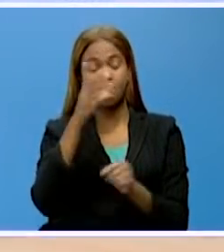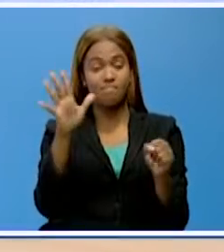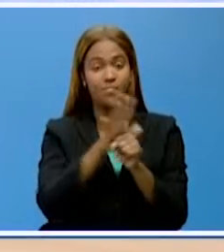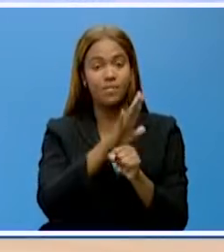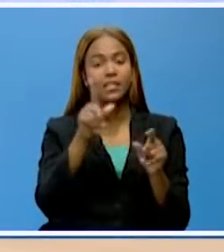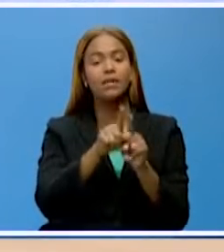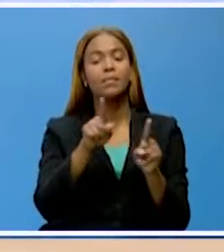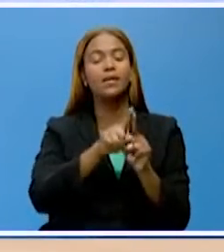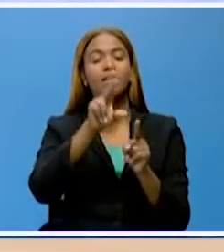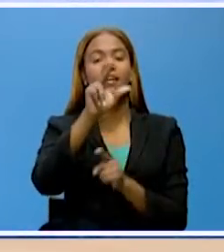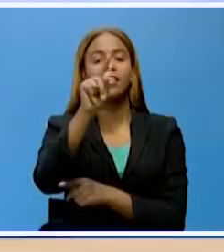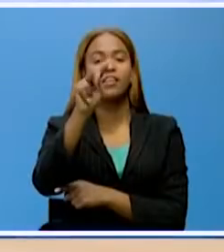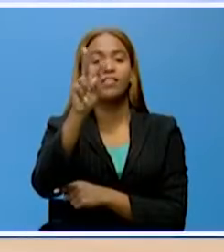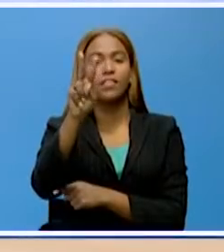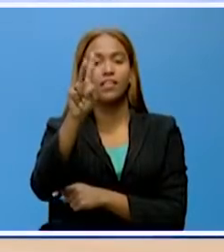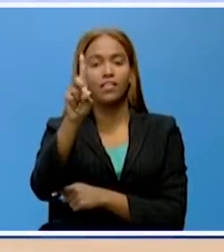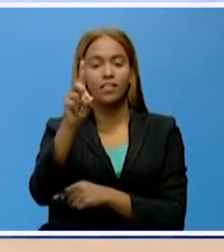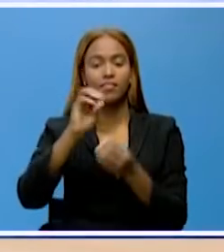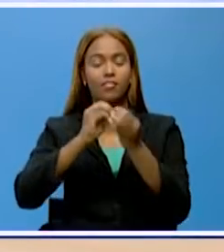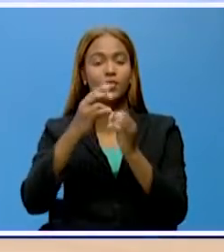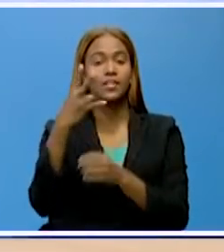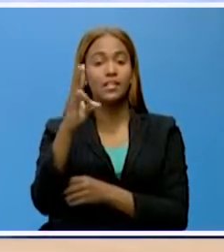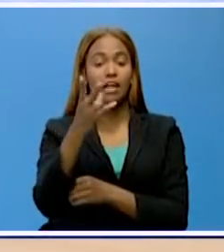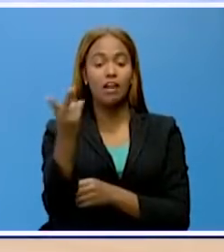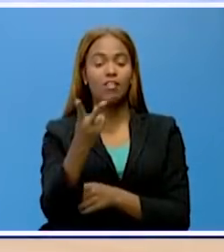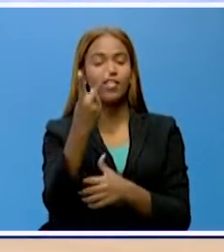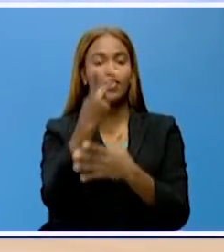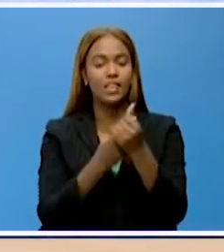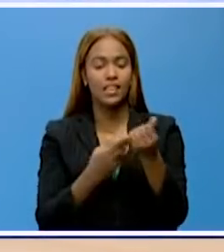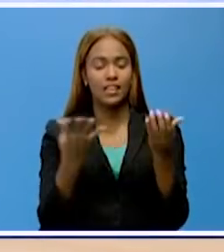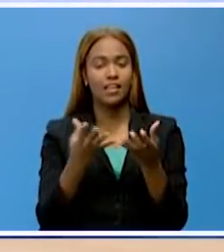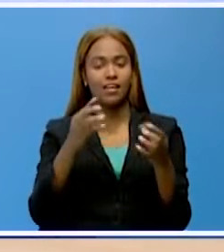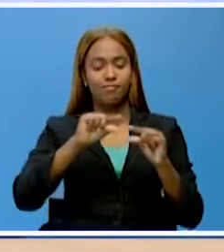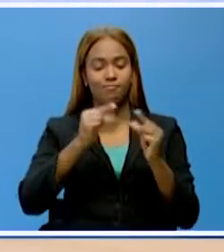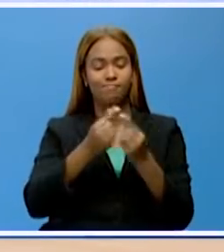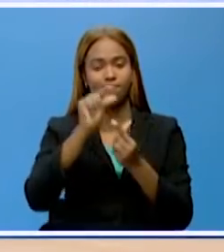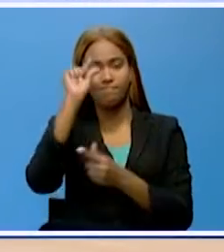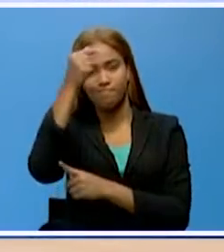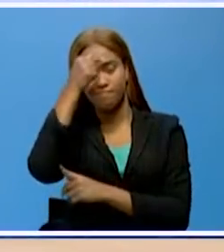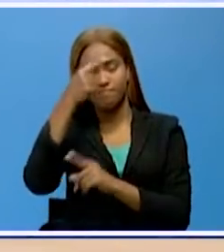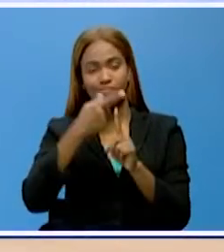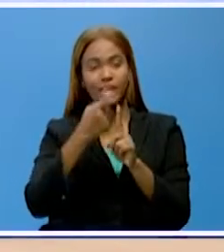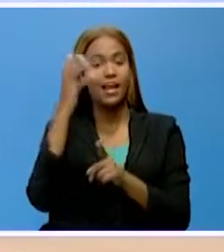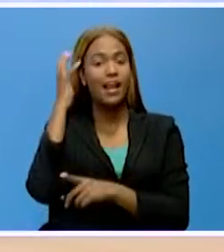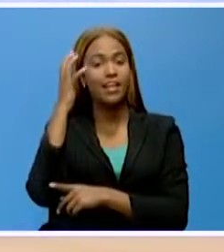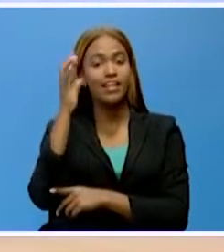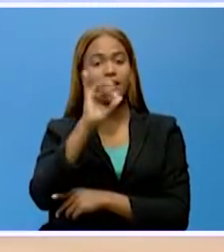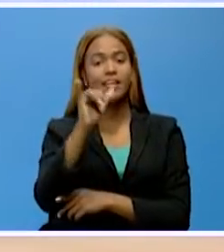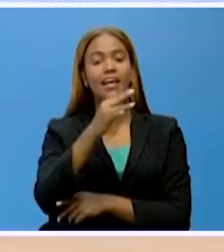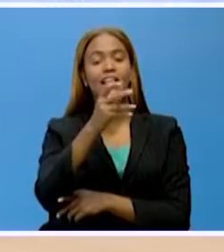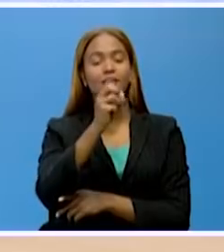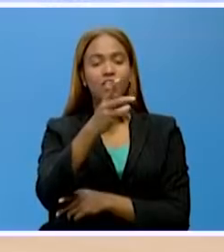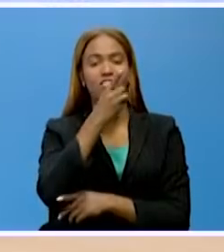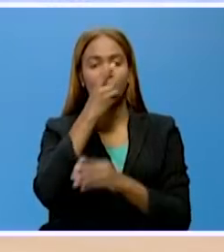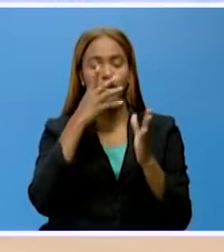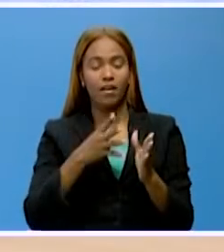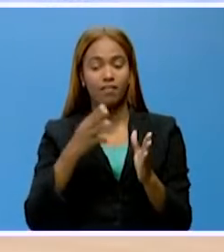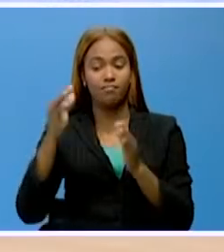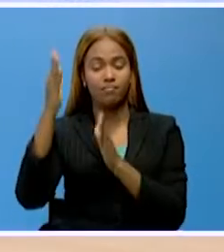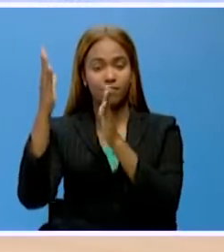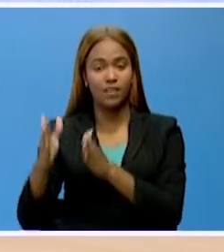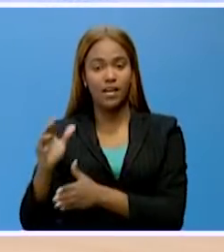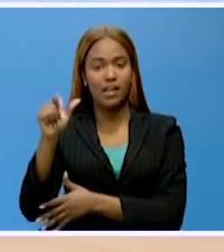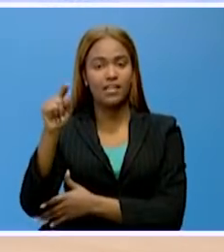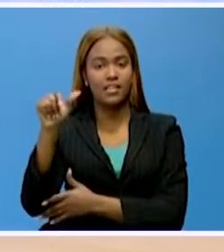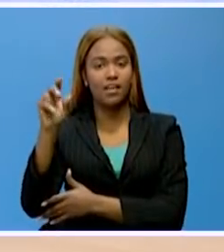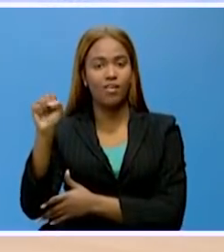Canal 17, ambos de la Corporación Estatal de Radio y Televisión Dominicana. Soy Alex Santiago y junto a mí,